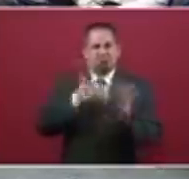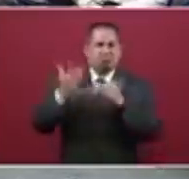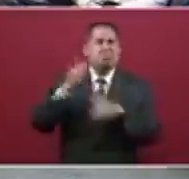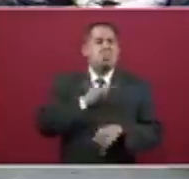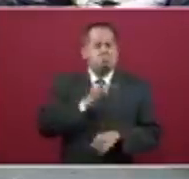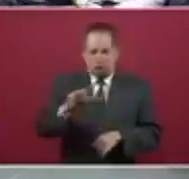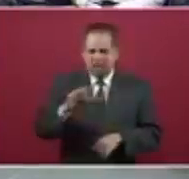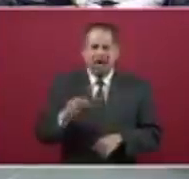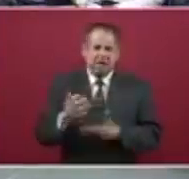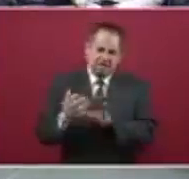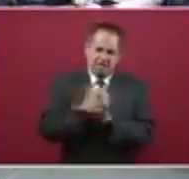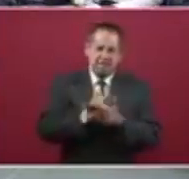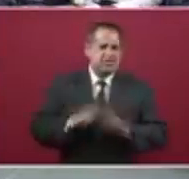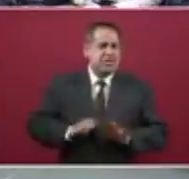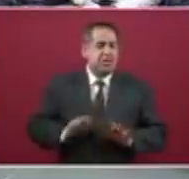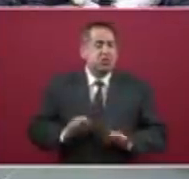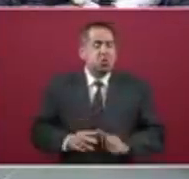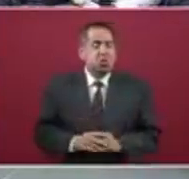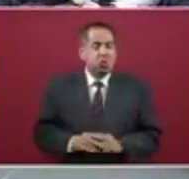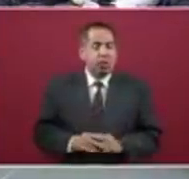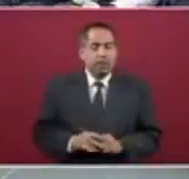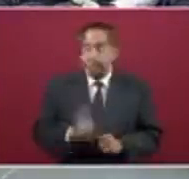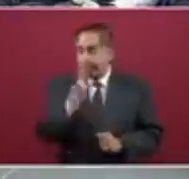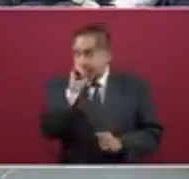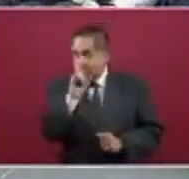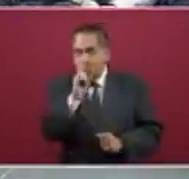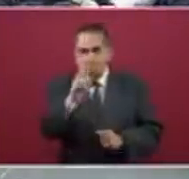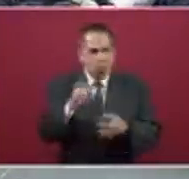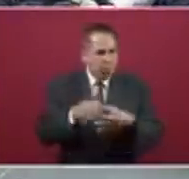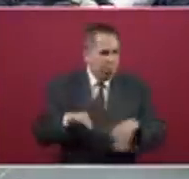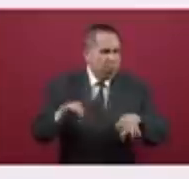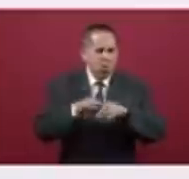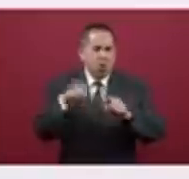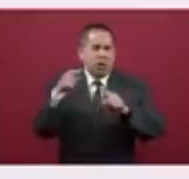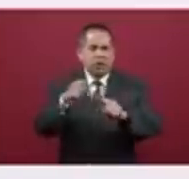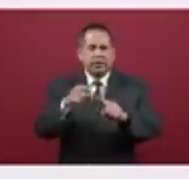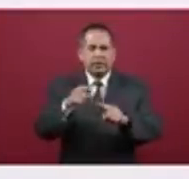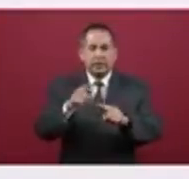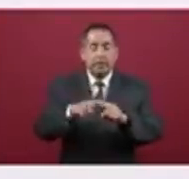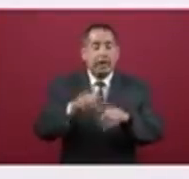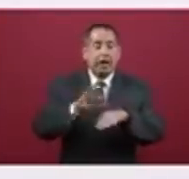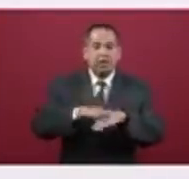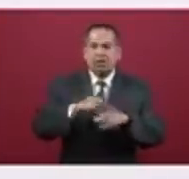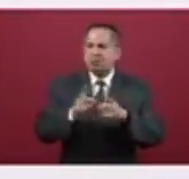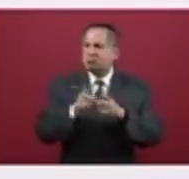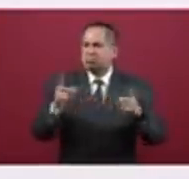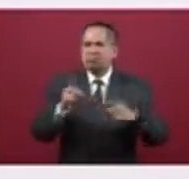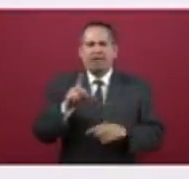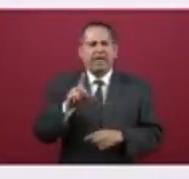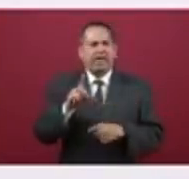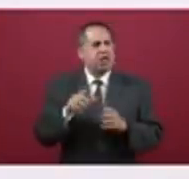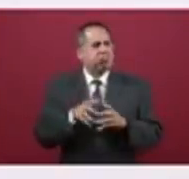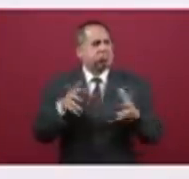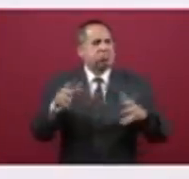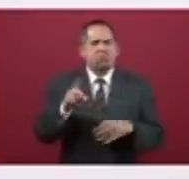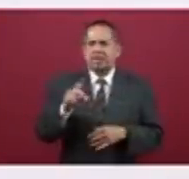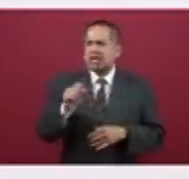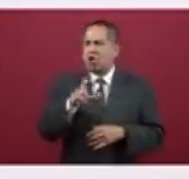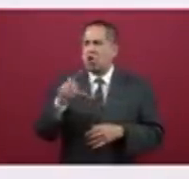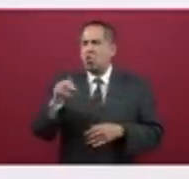pero también que es lo más importante más desarrollo bienestar